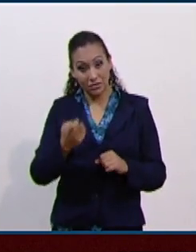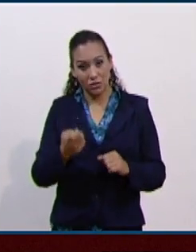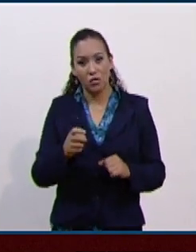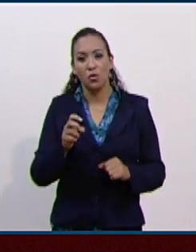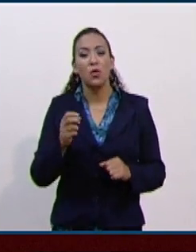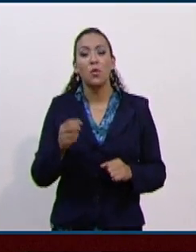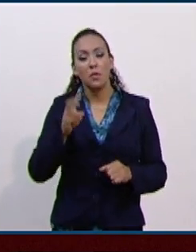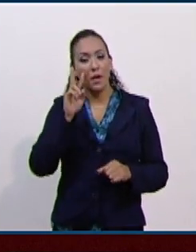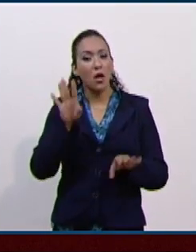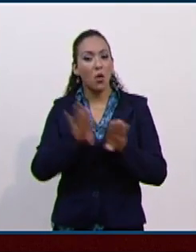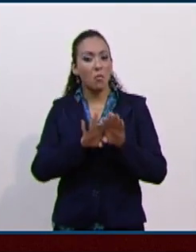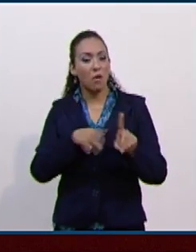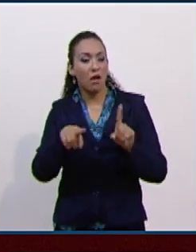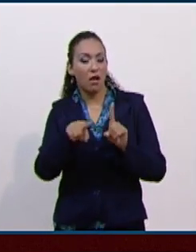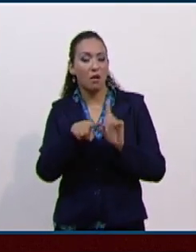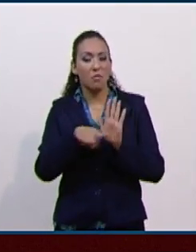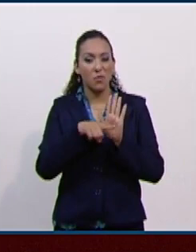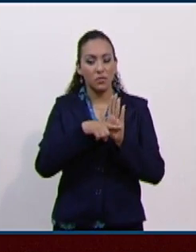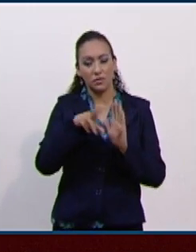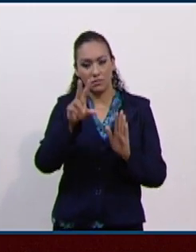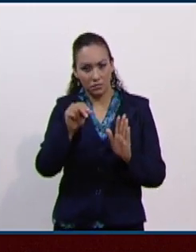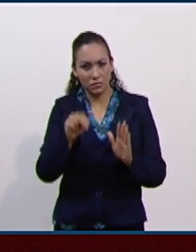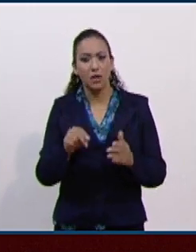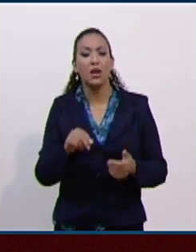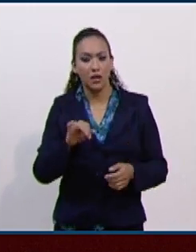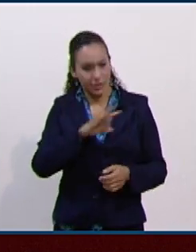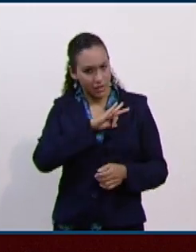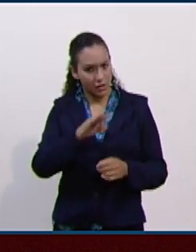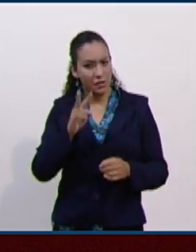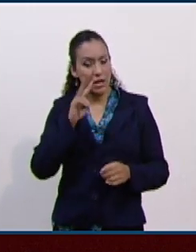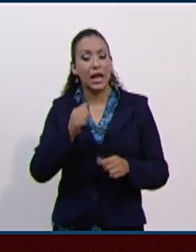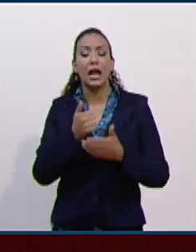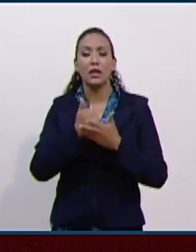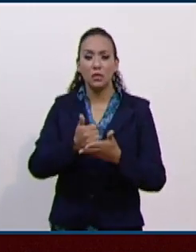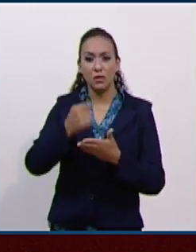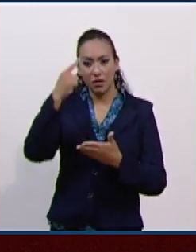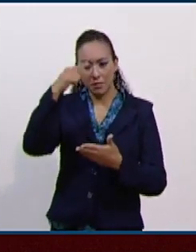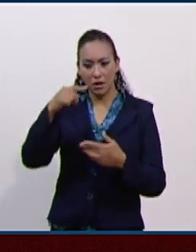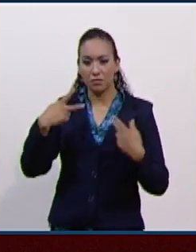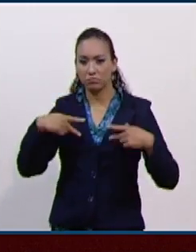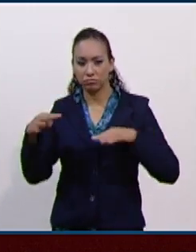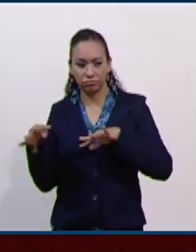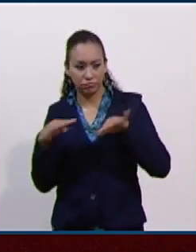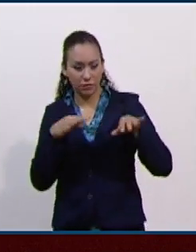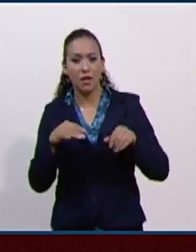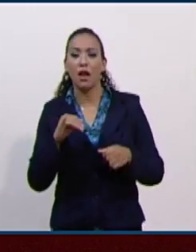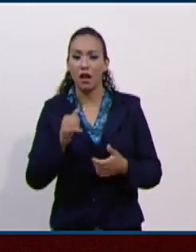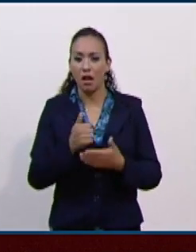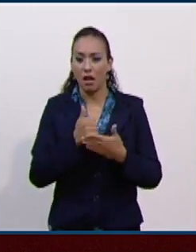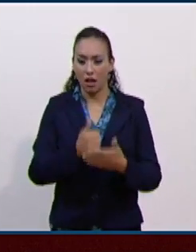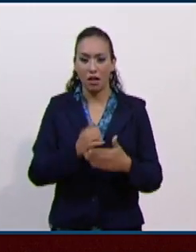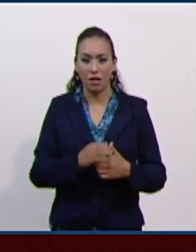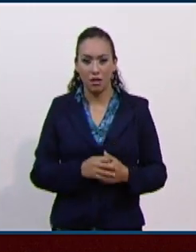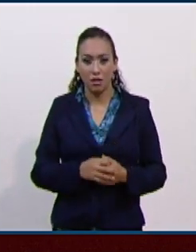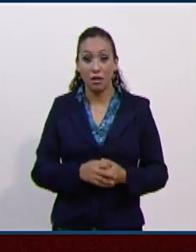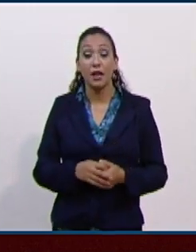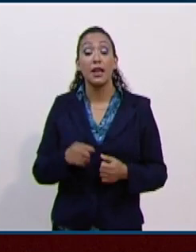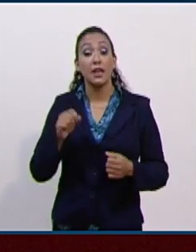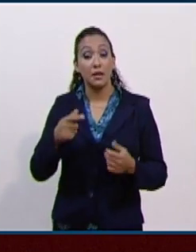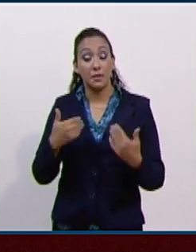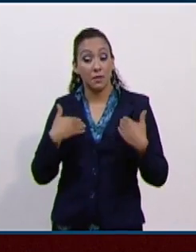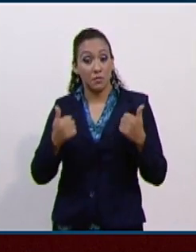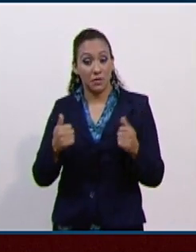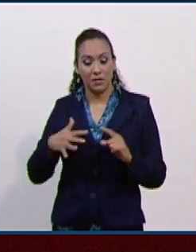sea negativo. Nos permitirá el coloquio comprender mejor también el impacto que tiene